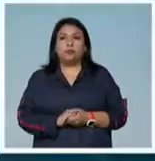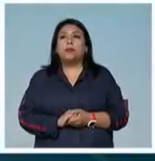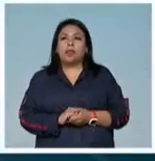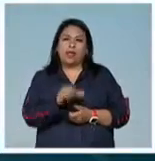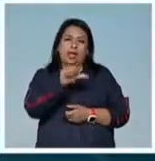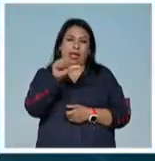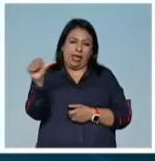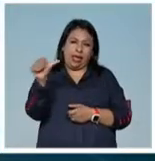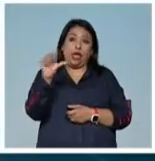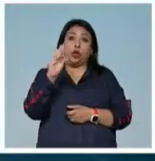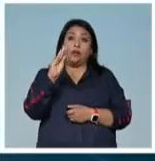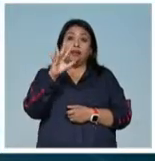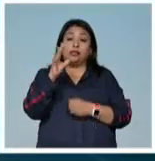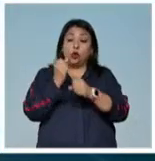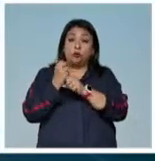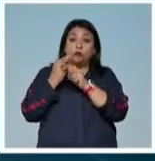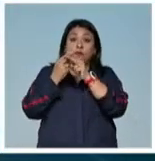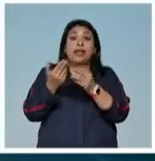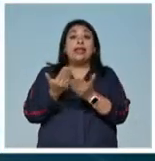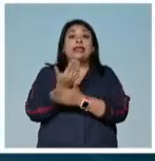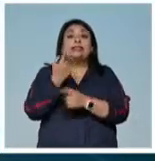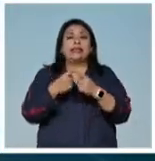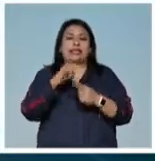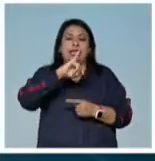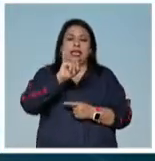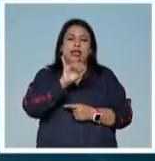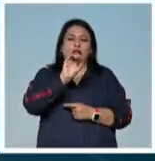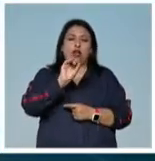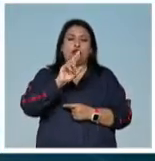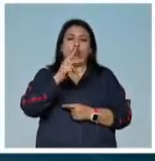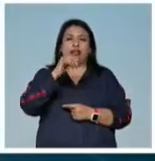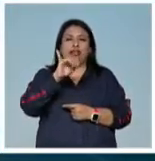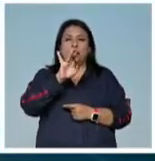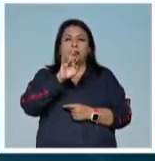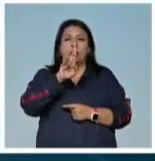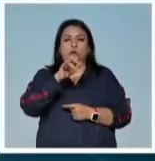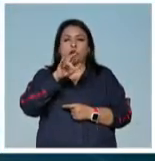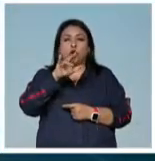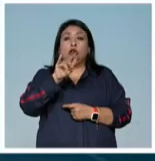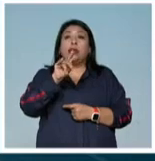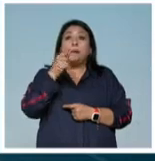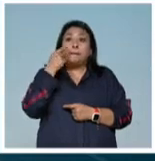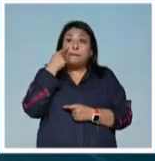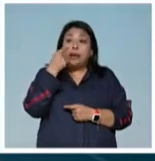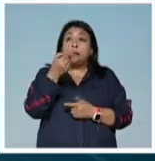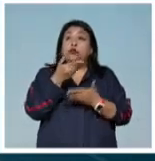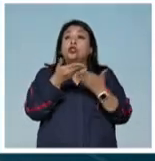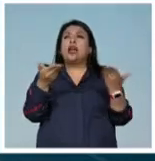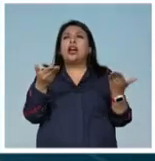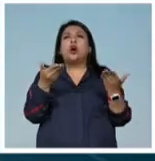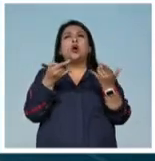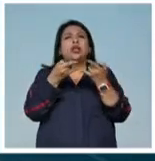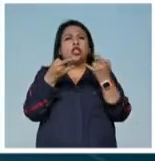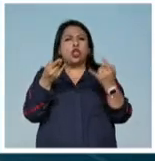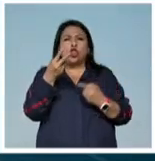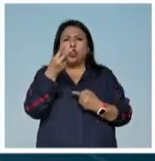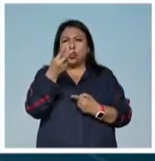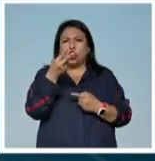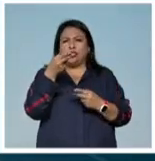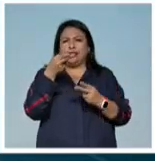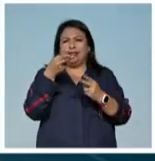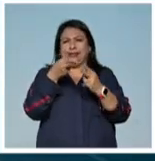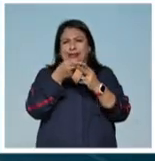En el marco de los 95 años del natalicio de Jorge Ibargüengoitia, nos adentramos en esta ocasión a la trama de Dos